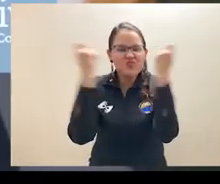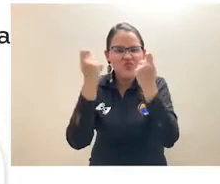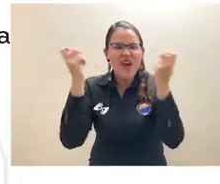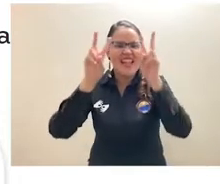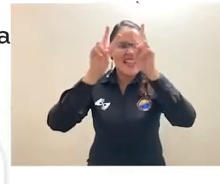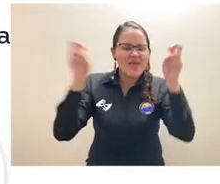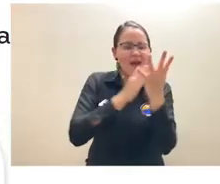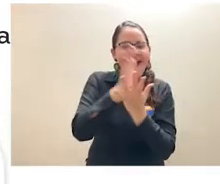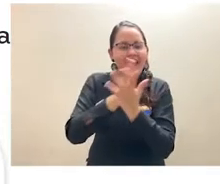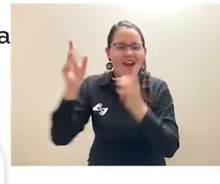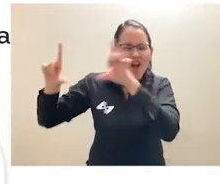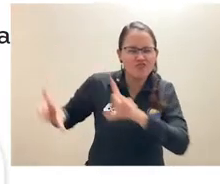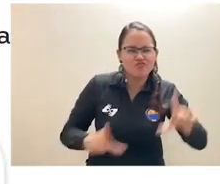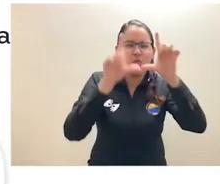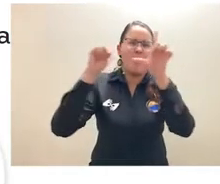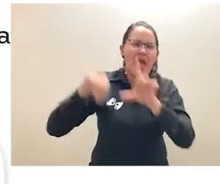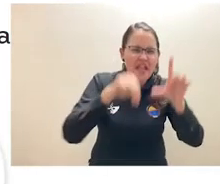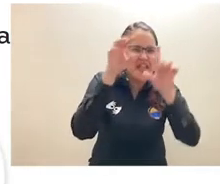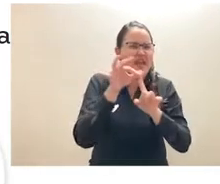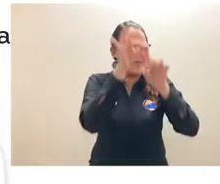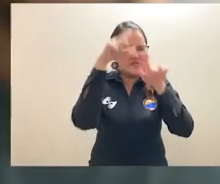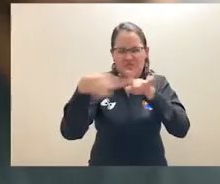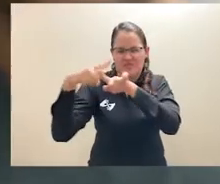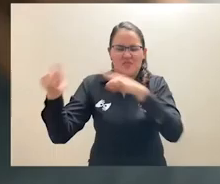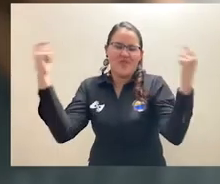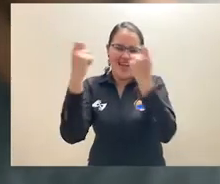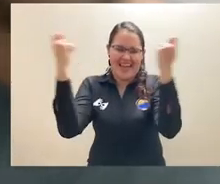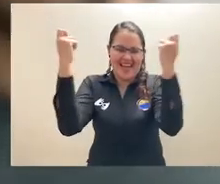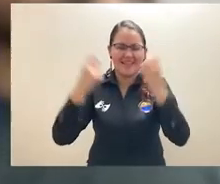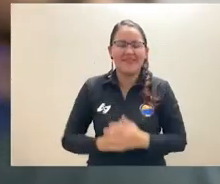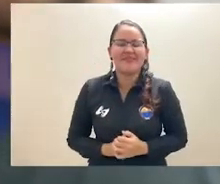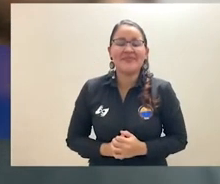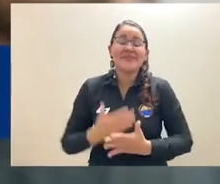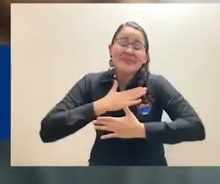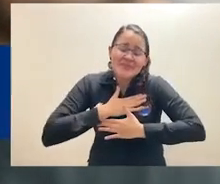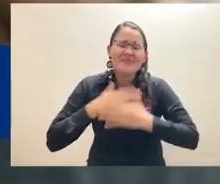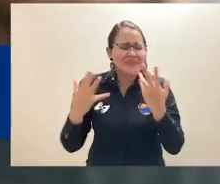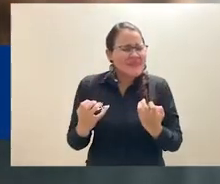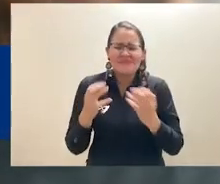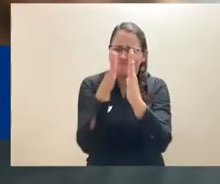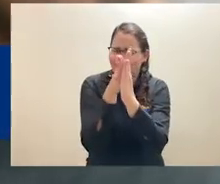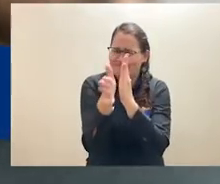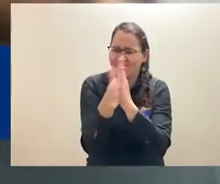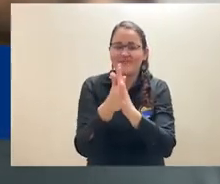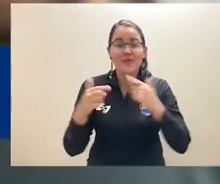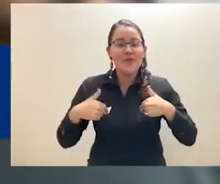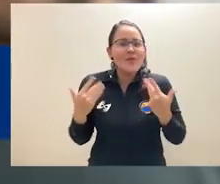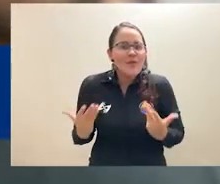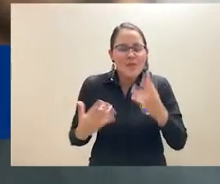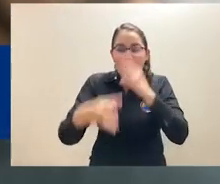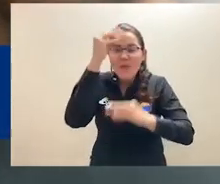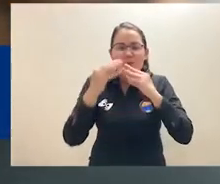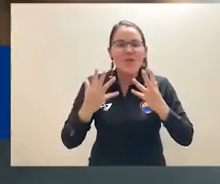de Posgrados y Educación Continua de la Universidad del Magdalena. Hoy quisiera compartirles cómo fue mi experiencia en la